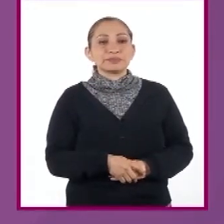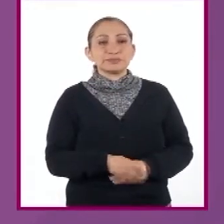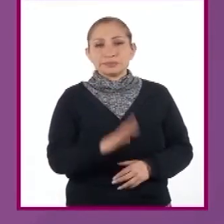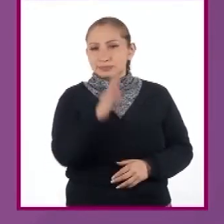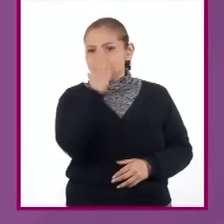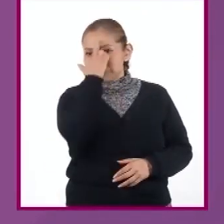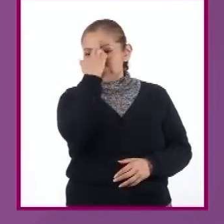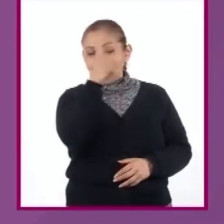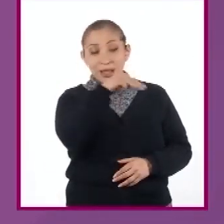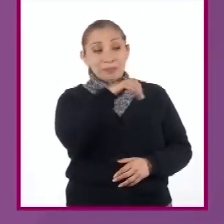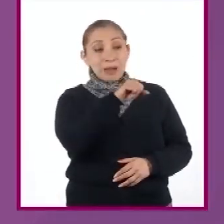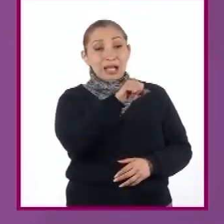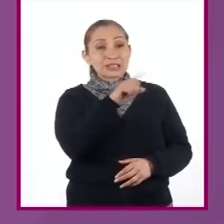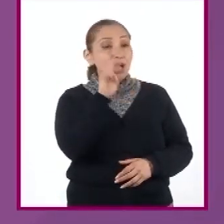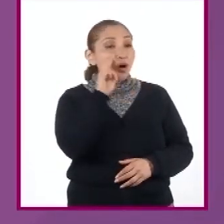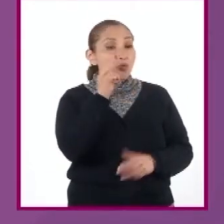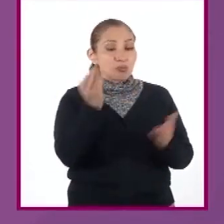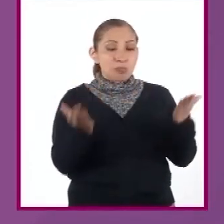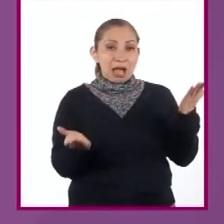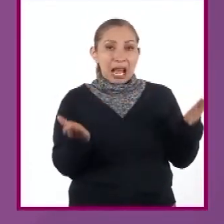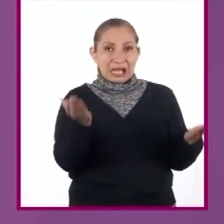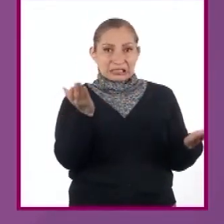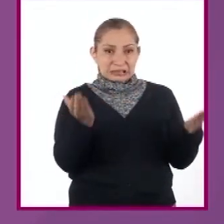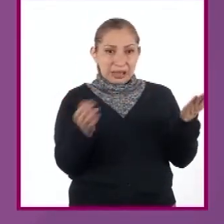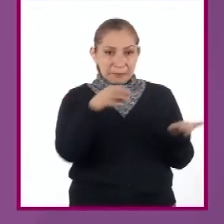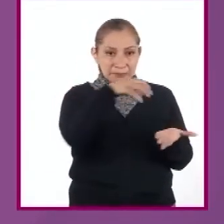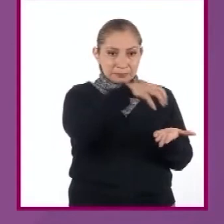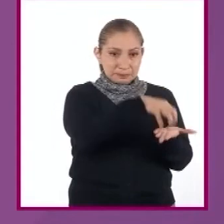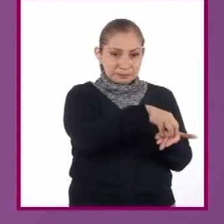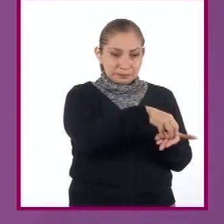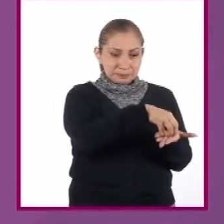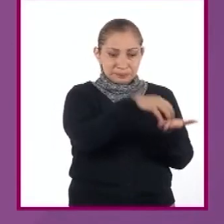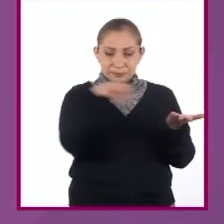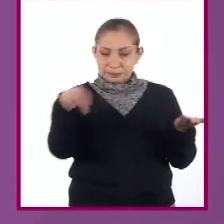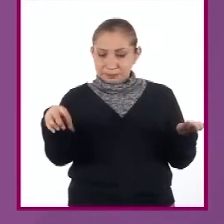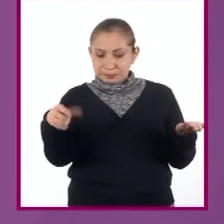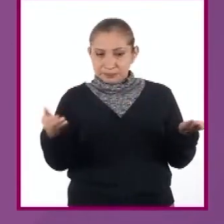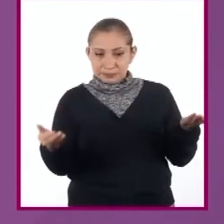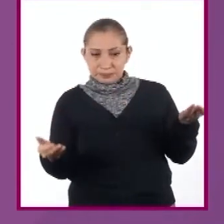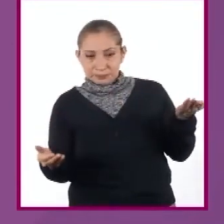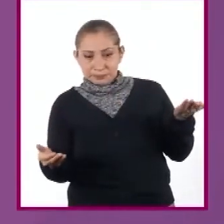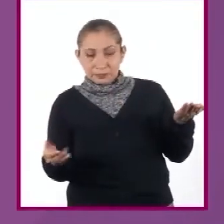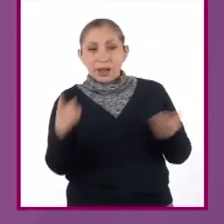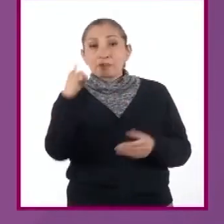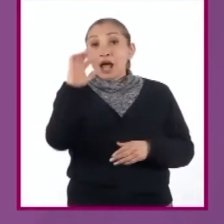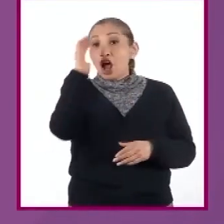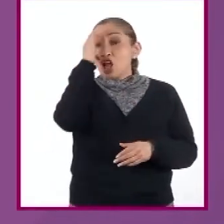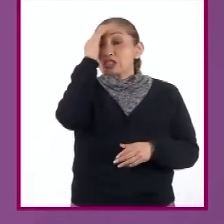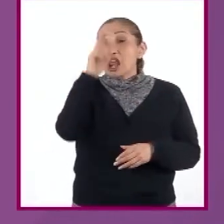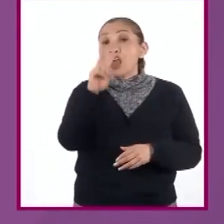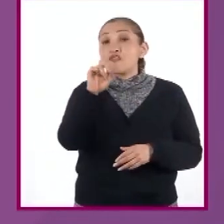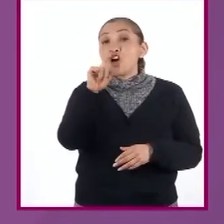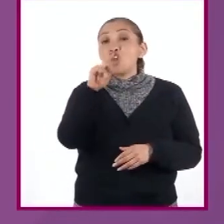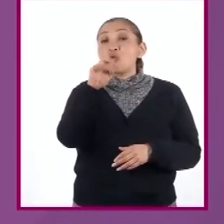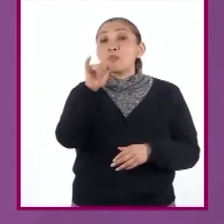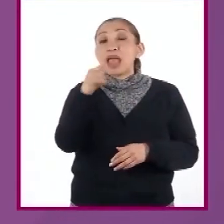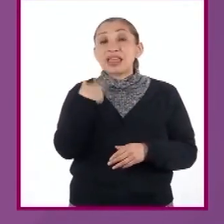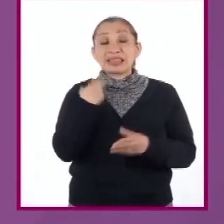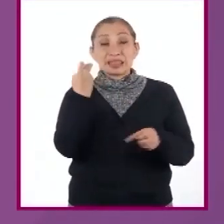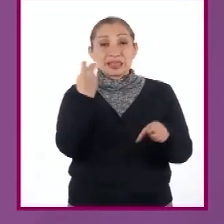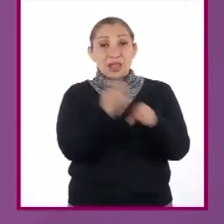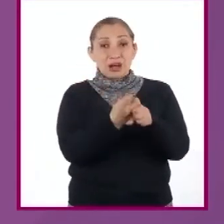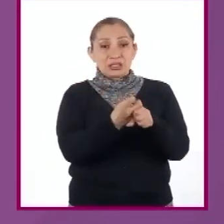Recordemos que la masa se mide con una balanza. Para conocer el volumen de un sólido de